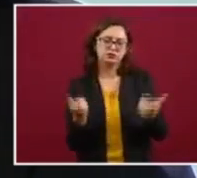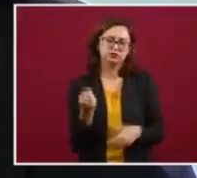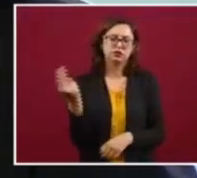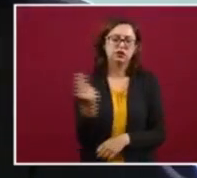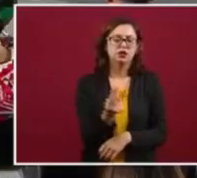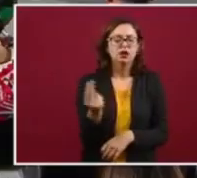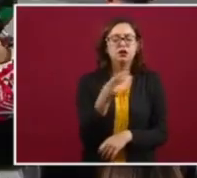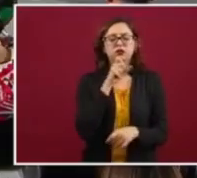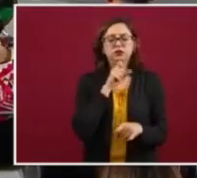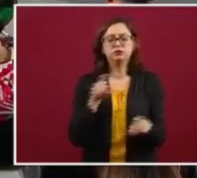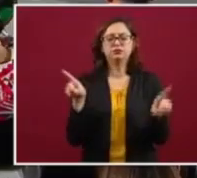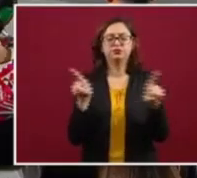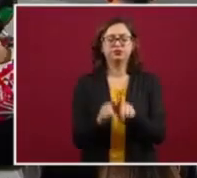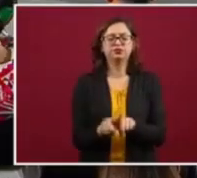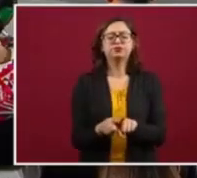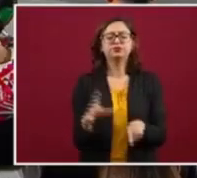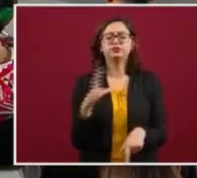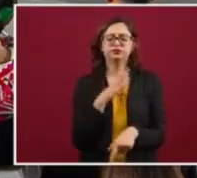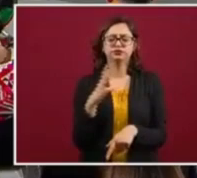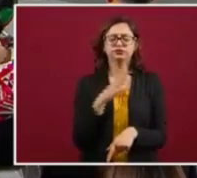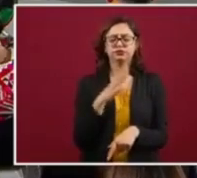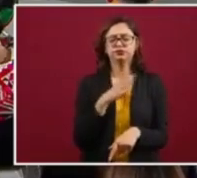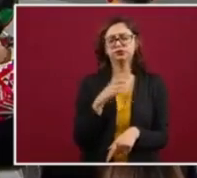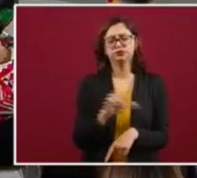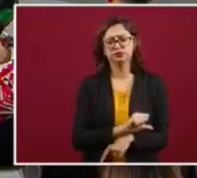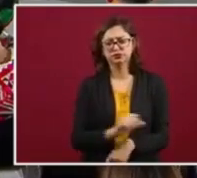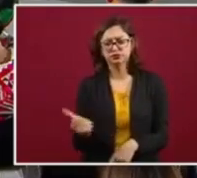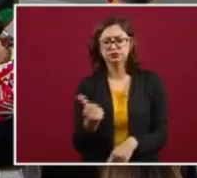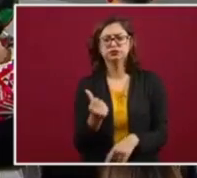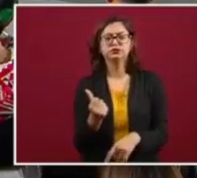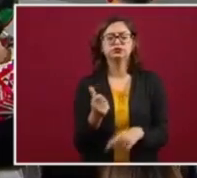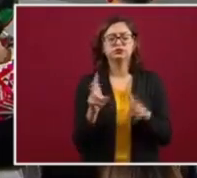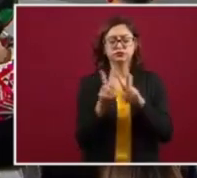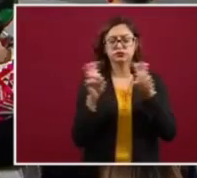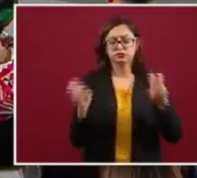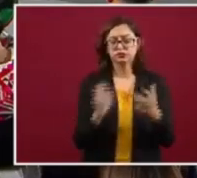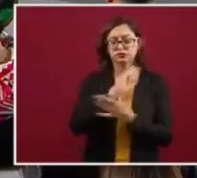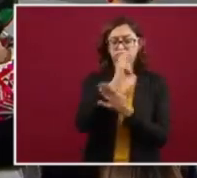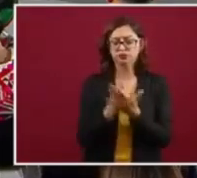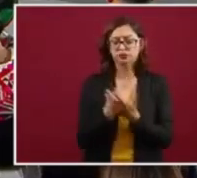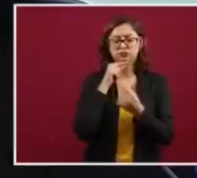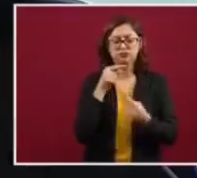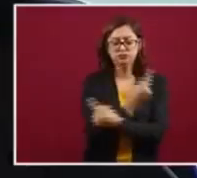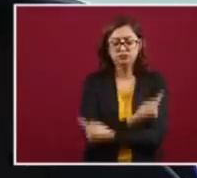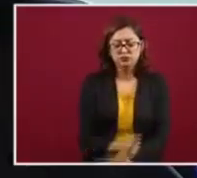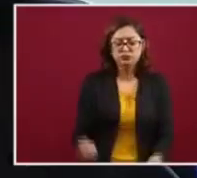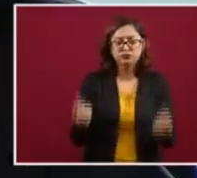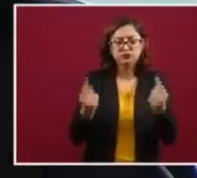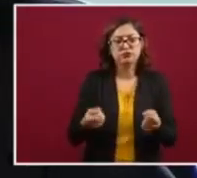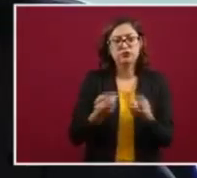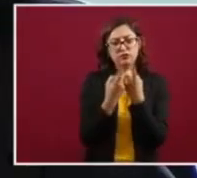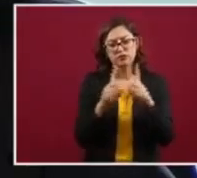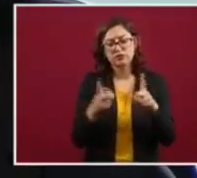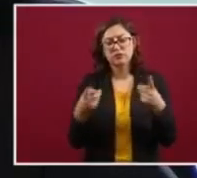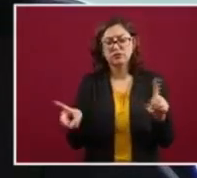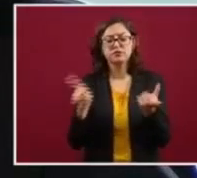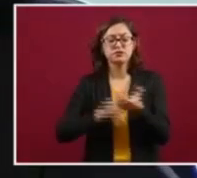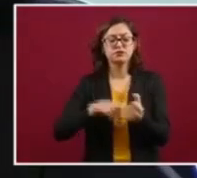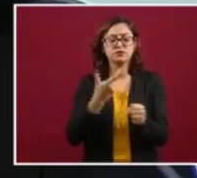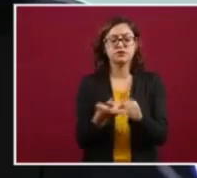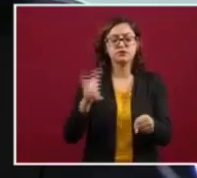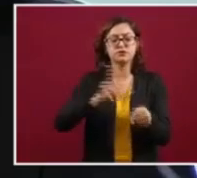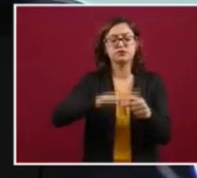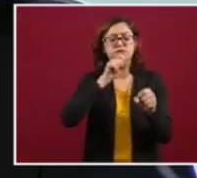También llevan una importante tarea en el programa de desarrollo infantil temprano que se lleva a cabo en estos hospitales y en las